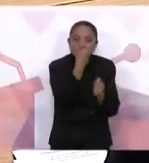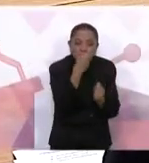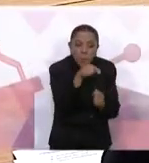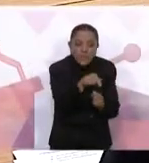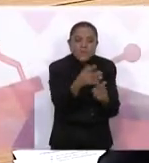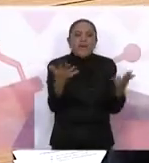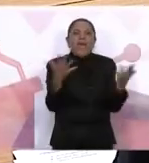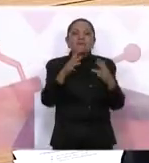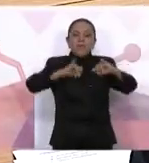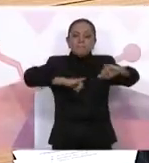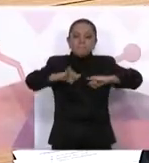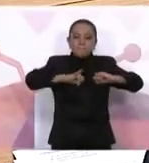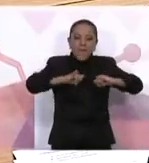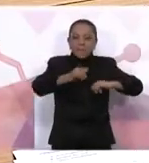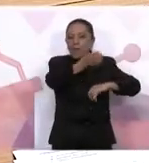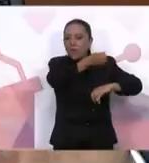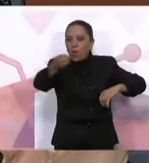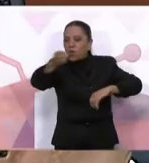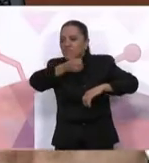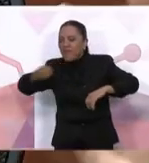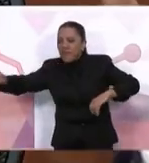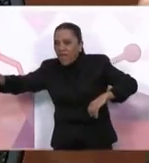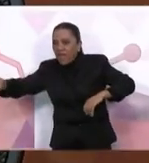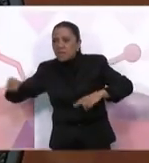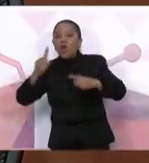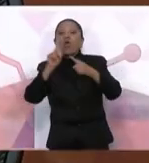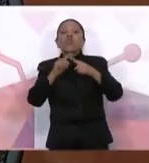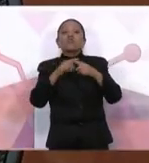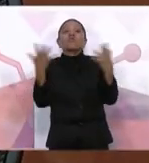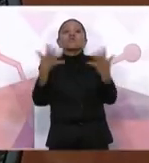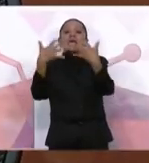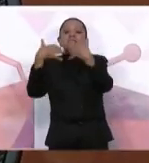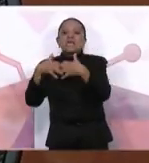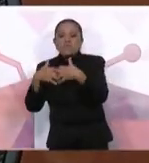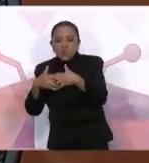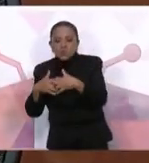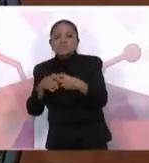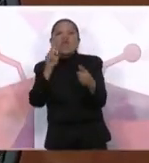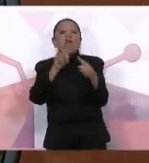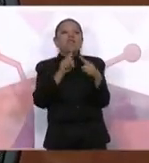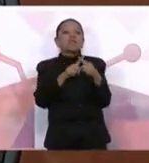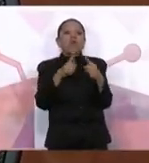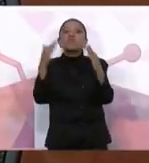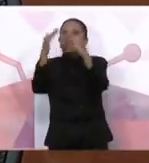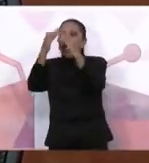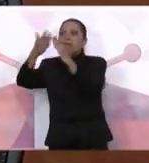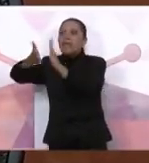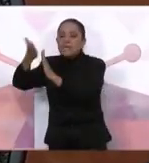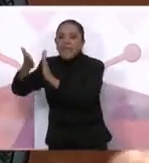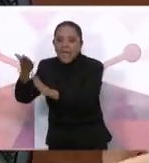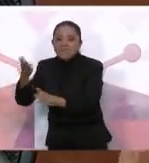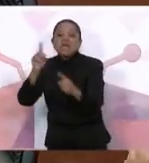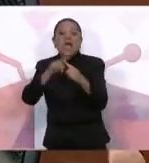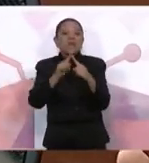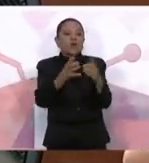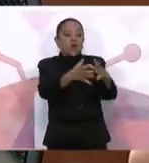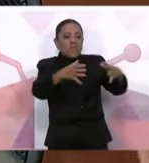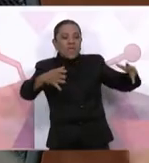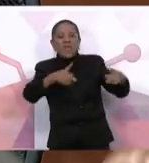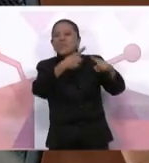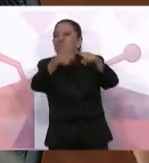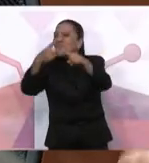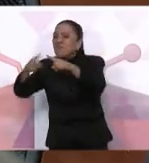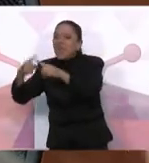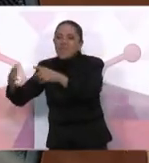ordenado donde podemos crear industria puede invertirse en vivienda donde podemos crecer en otro tipo de infraestructura